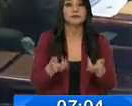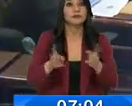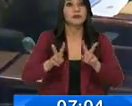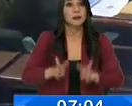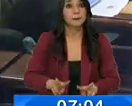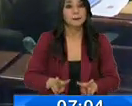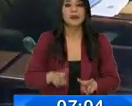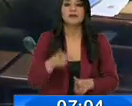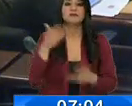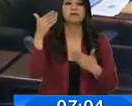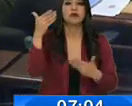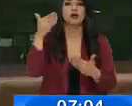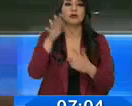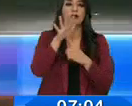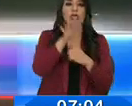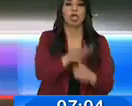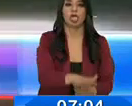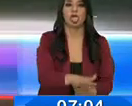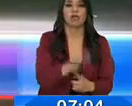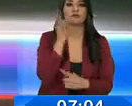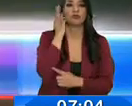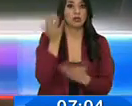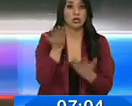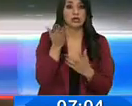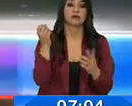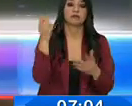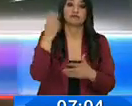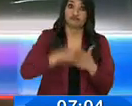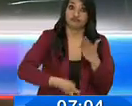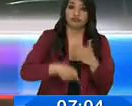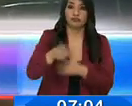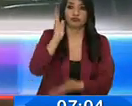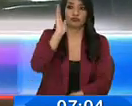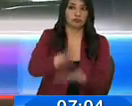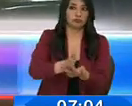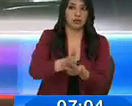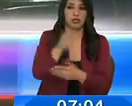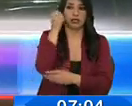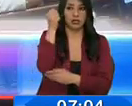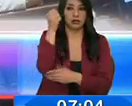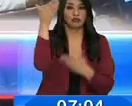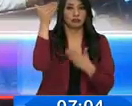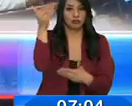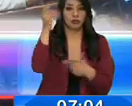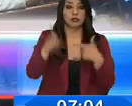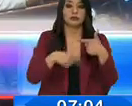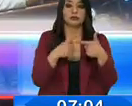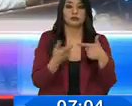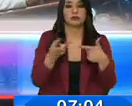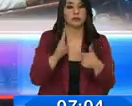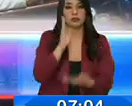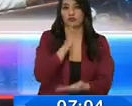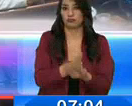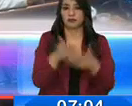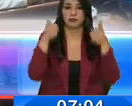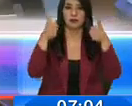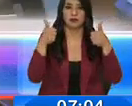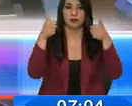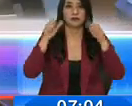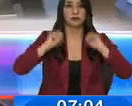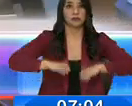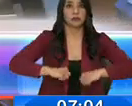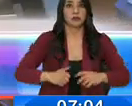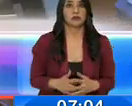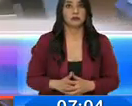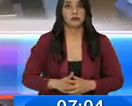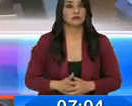violencia política contra la mujer con sanciones que van desde la suspensión de los derechos políticos hasta la suspensión de candidaturas. Nada de